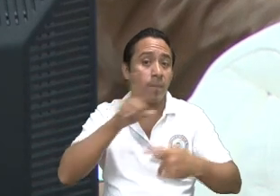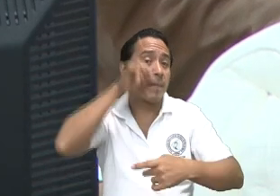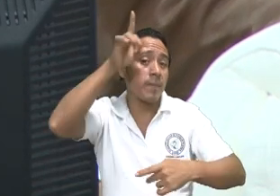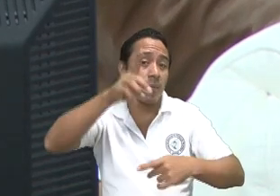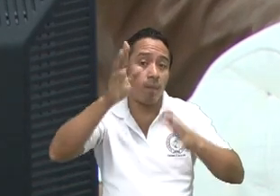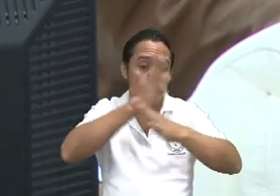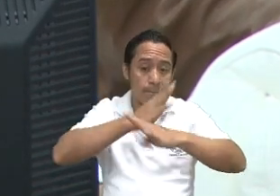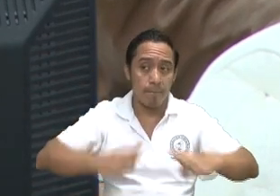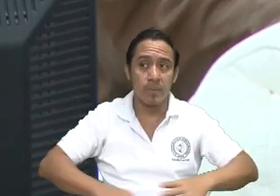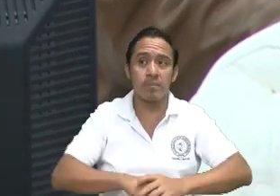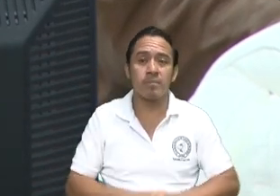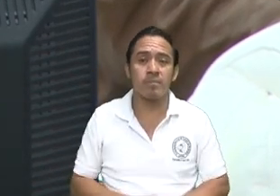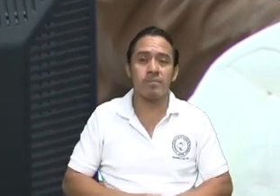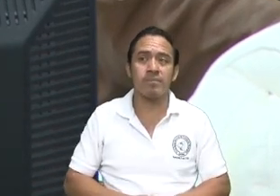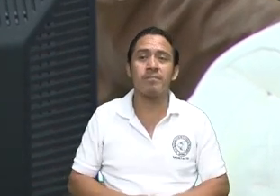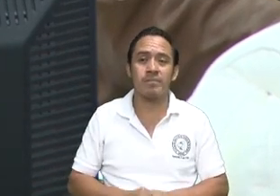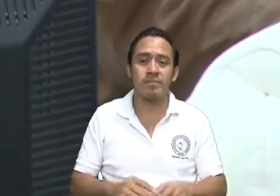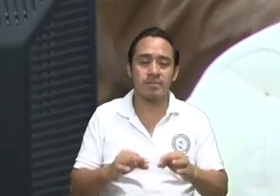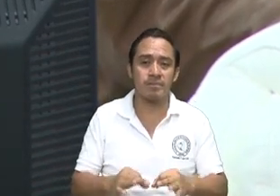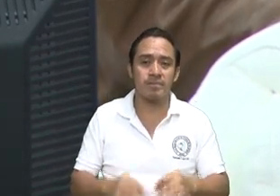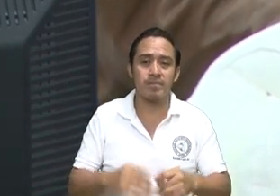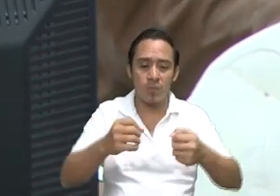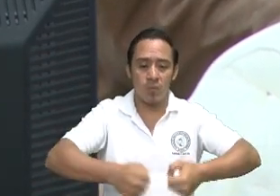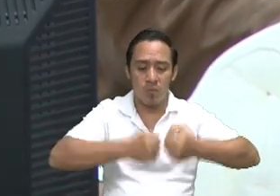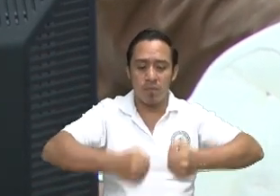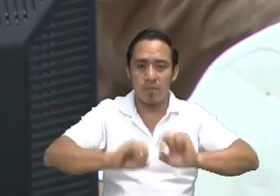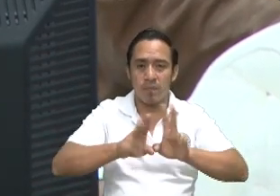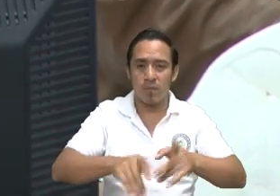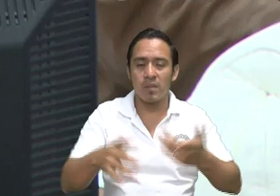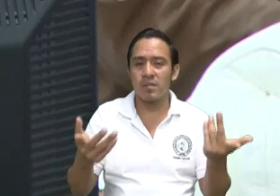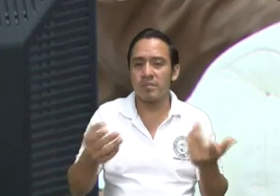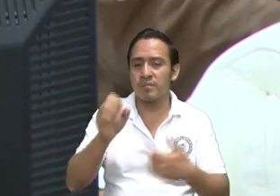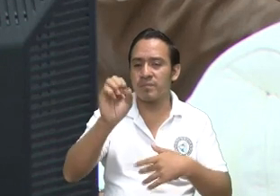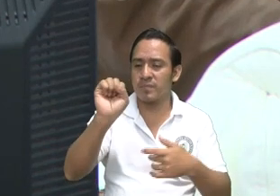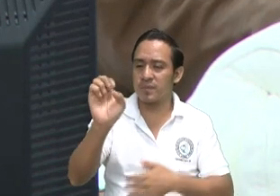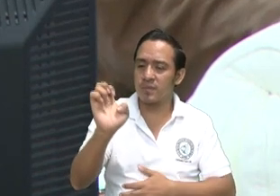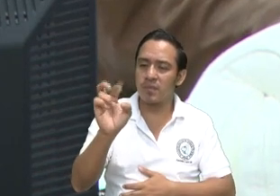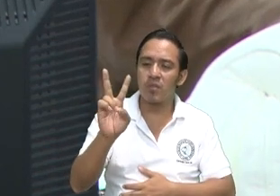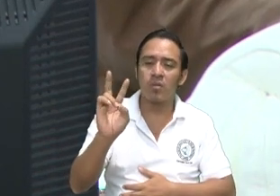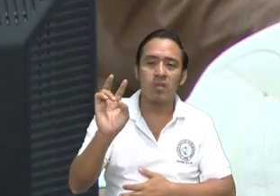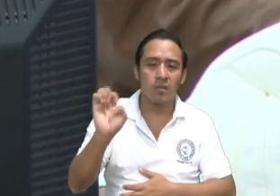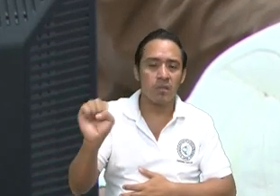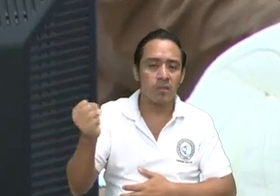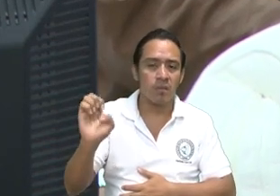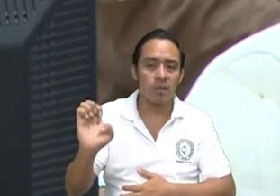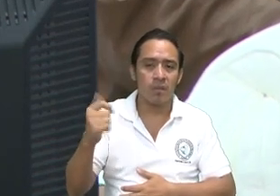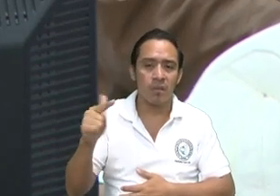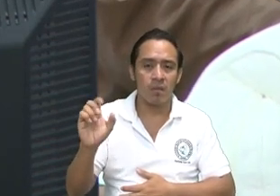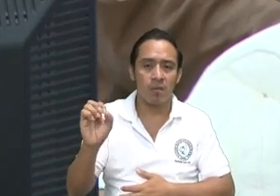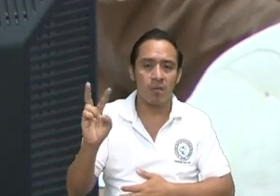paz. Eso era el anhelo de todos esos hombres y mujeres de las Segovias y de todo el país, que